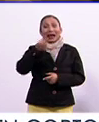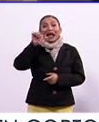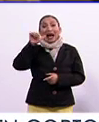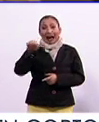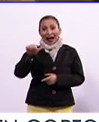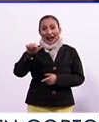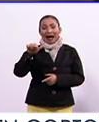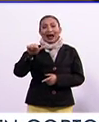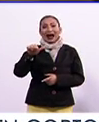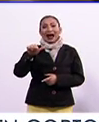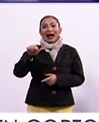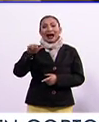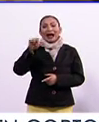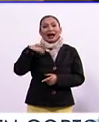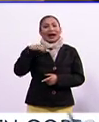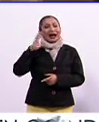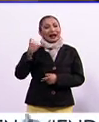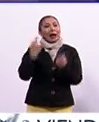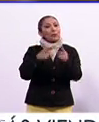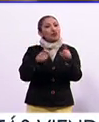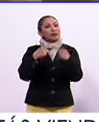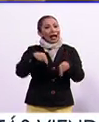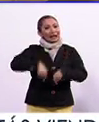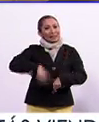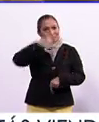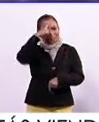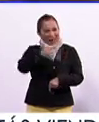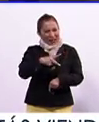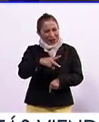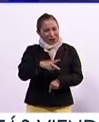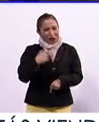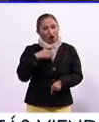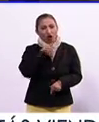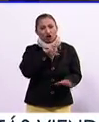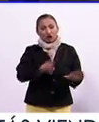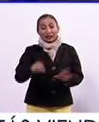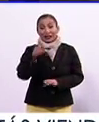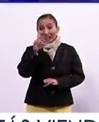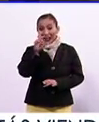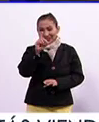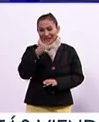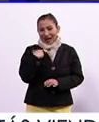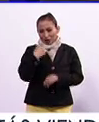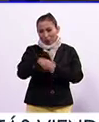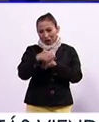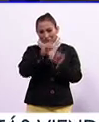XLA, la estación de la música en México. El 830.